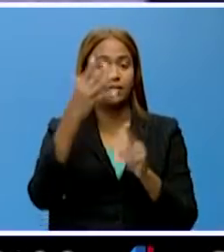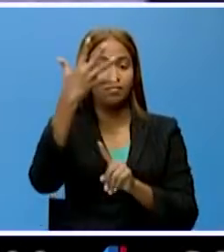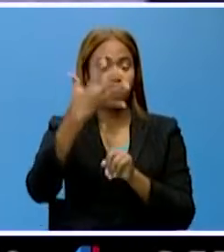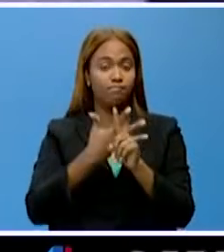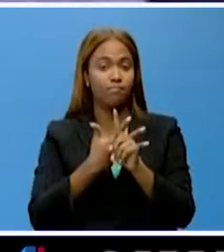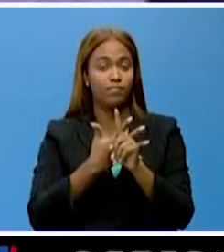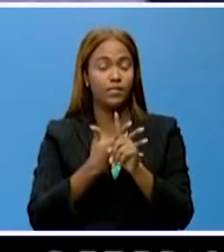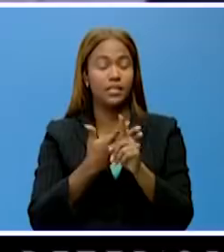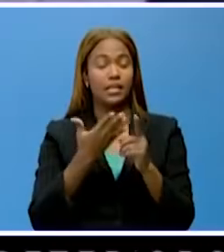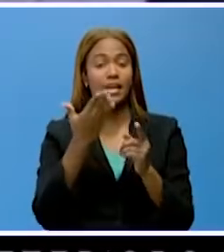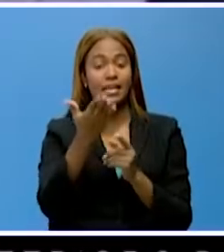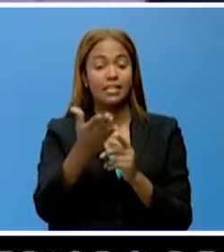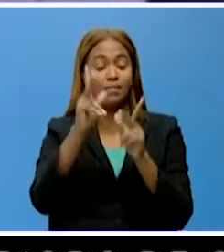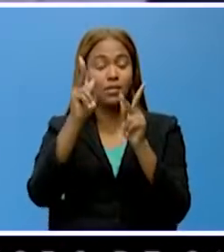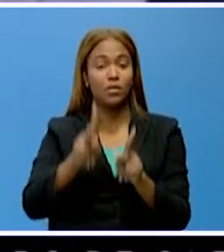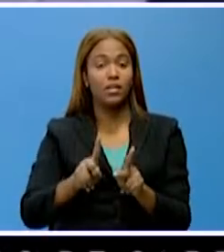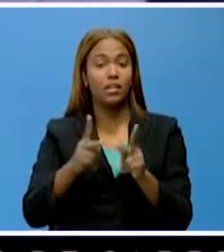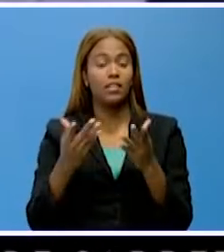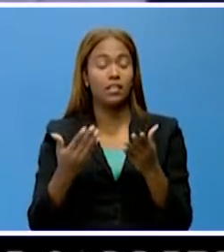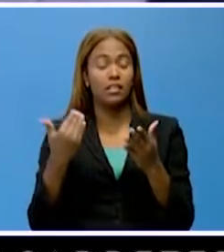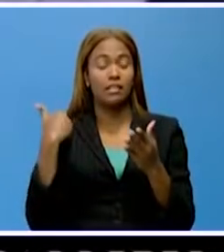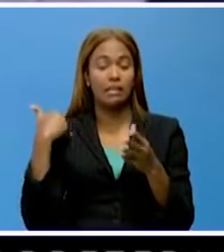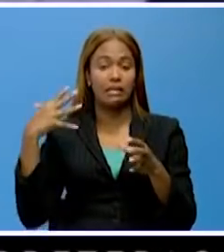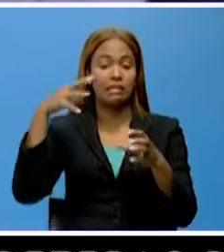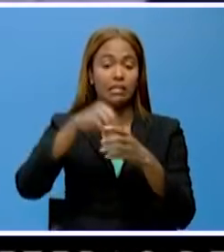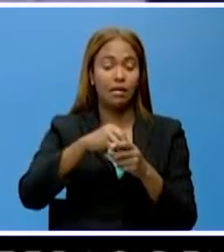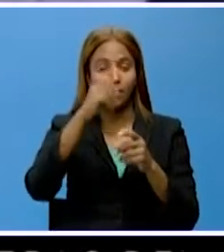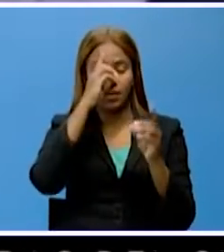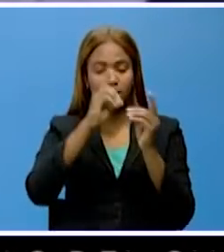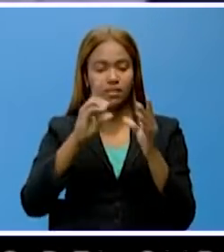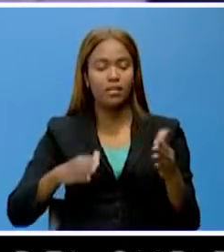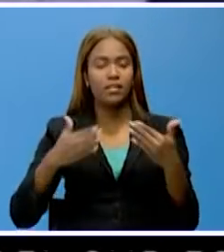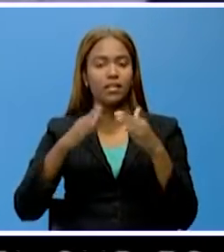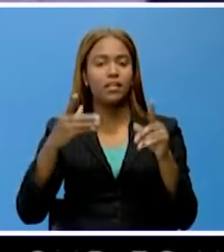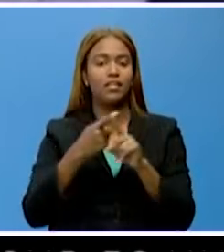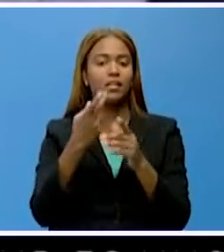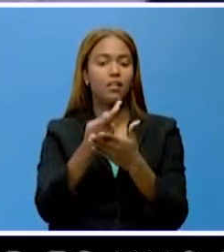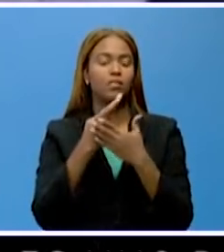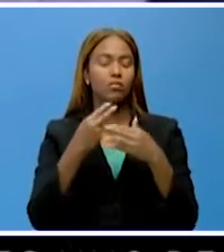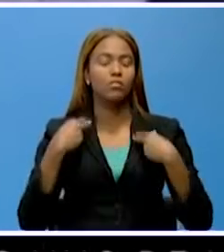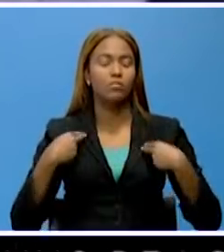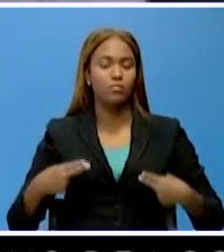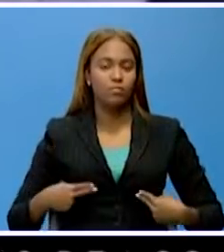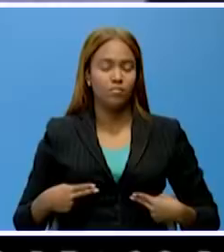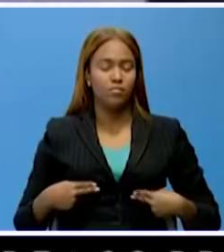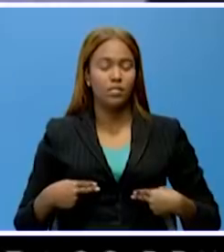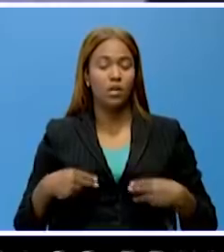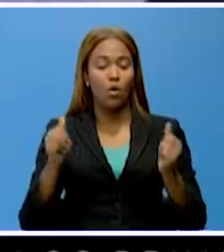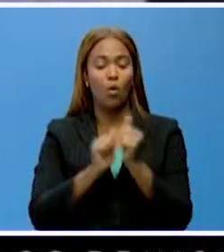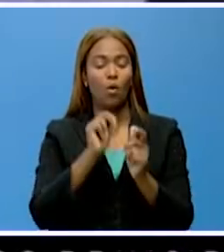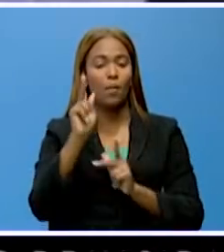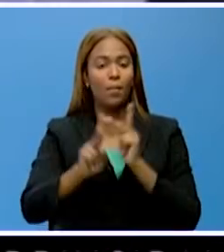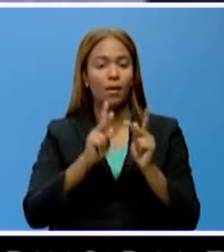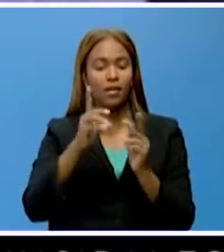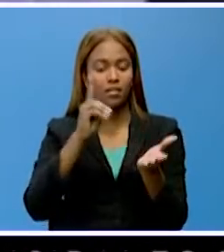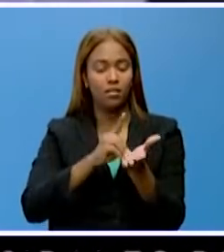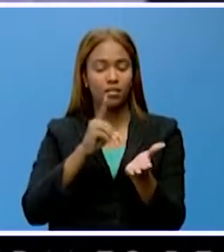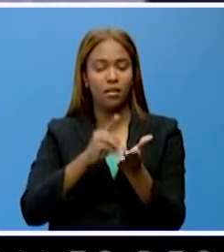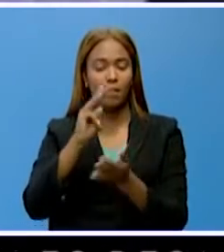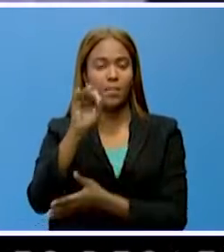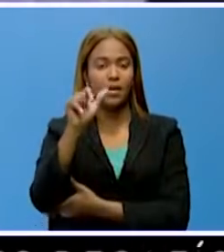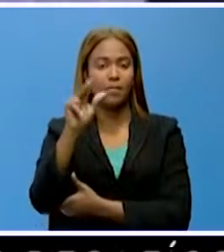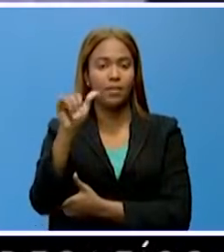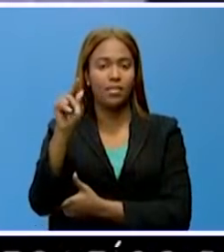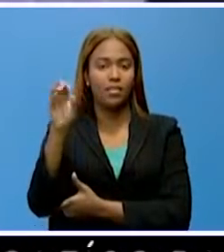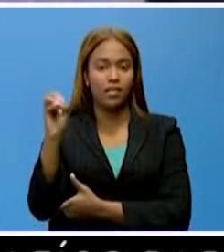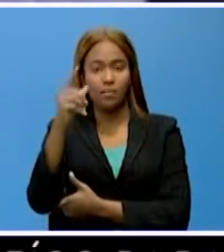5 meses que esas personas se conectaron con la Dirección General de Recursos Humanos, con la persona del doctor Miguel Mateo